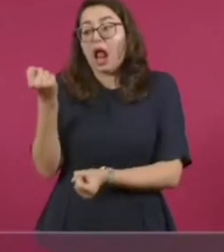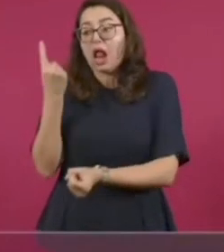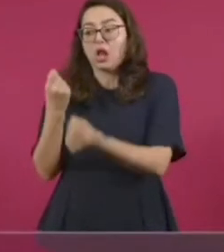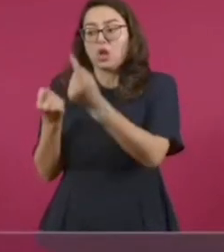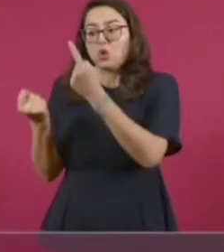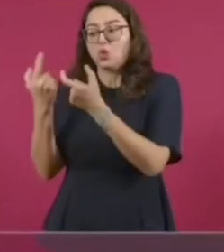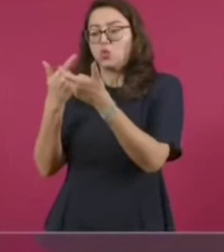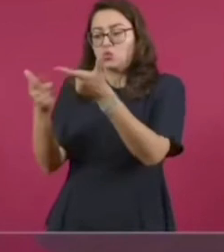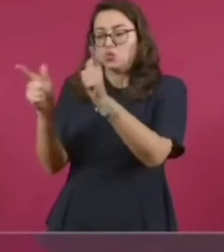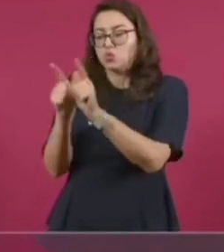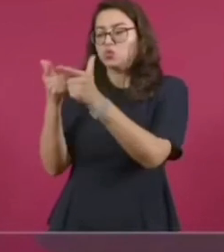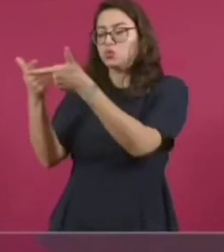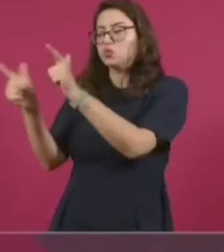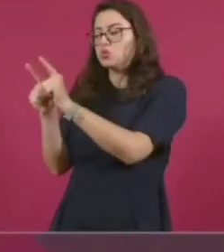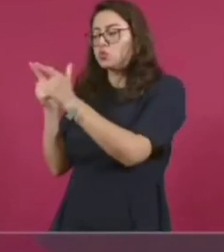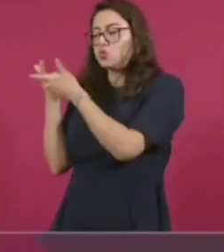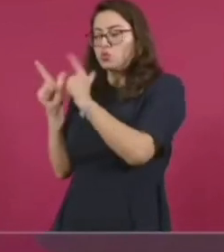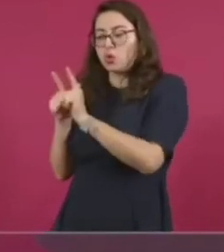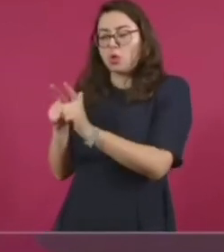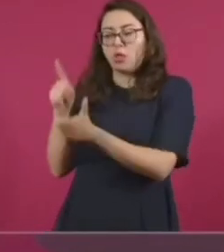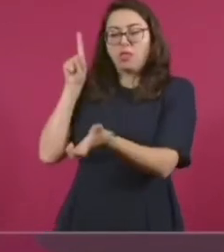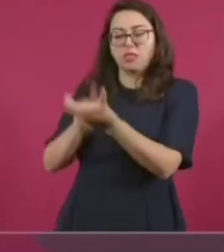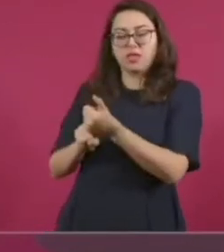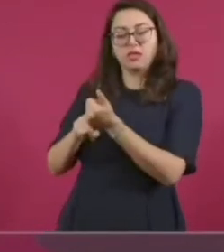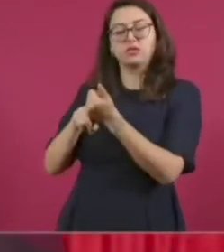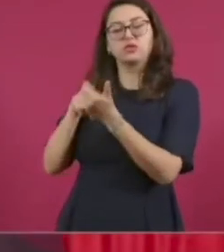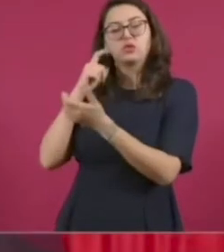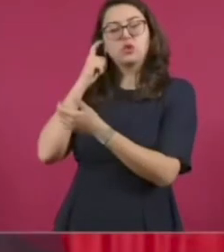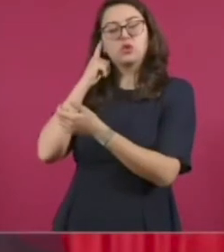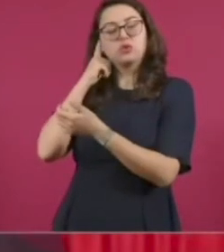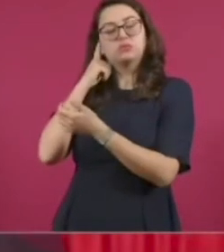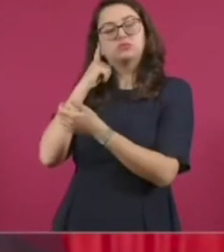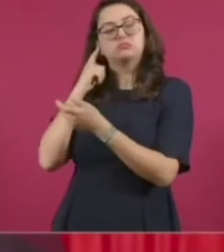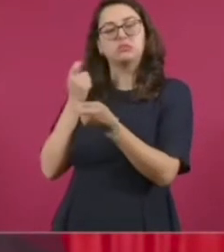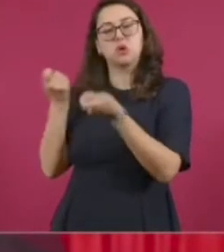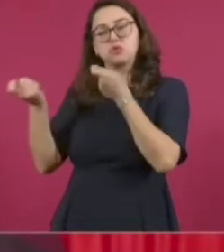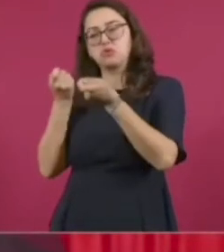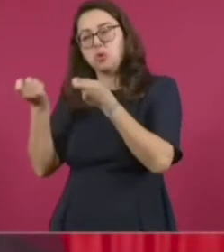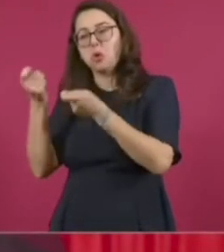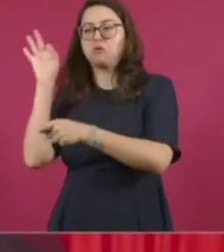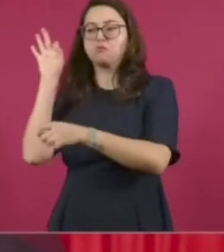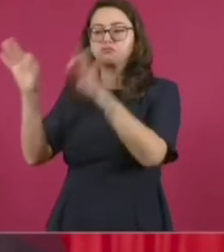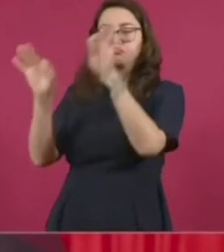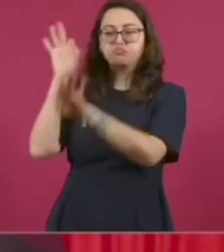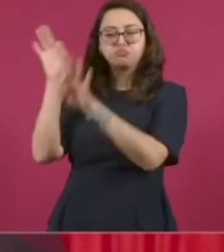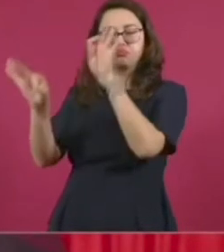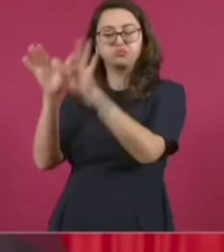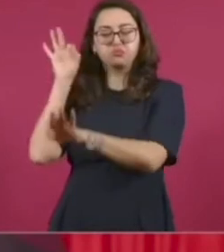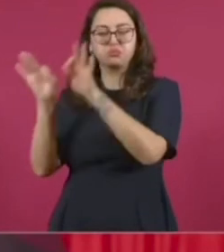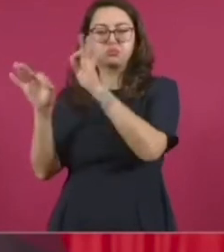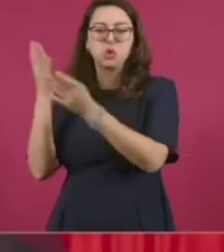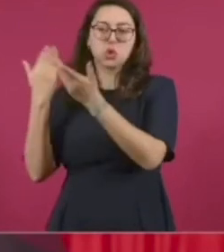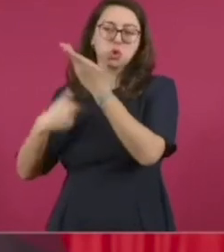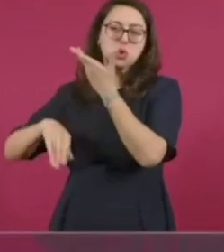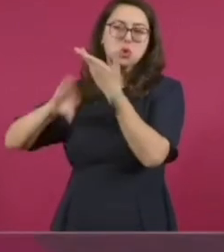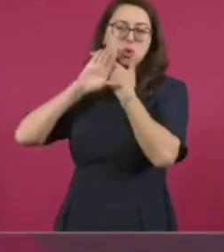muy penetrados por el conservadurismo.